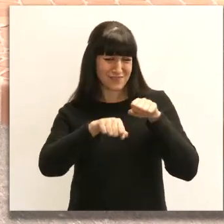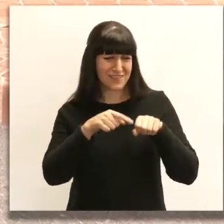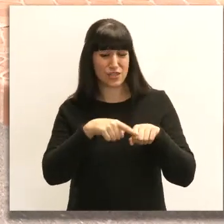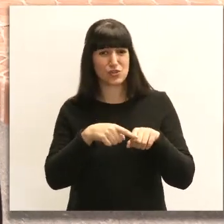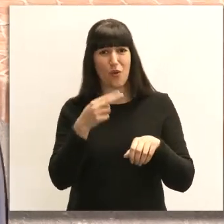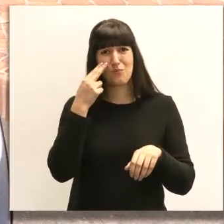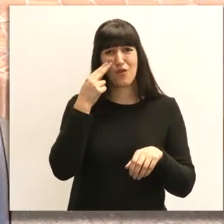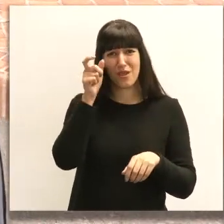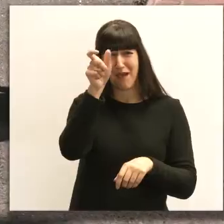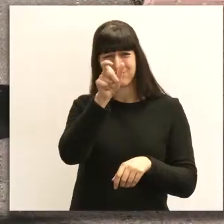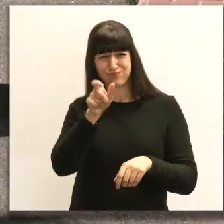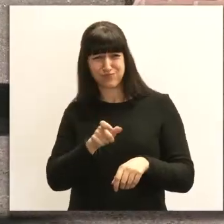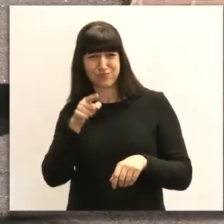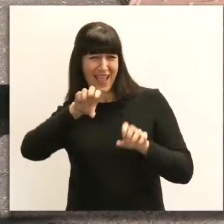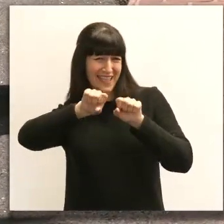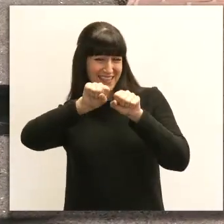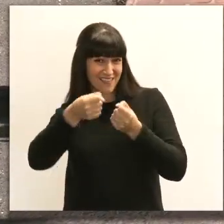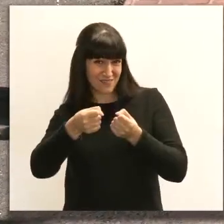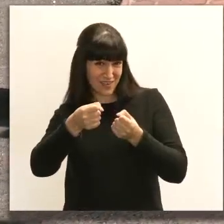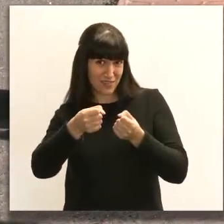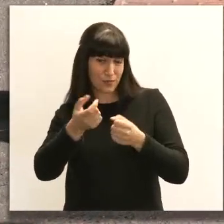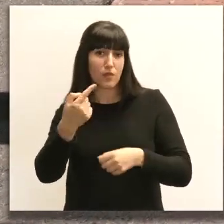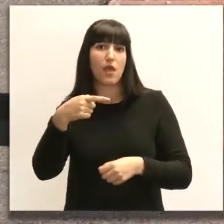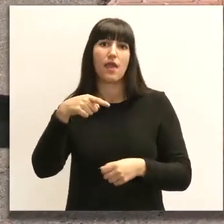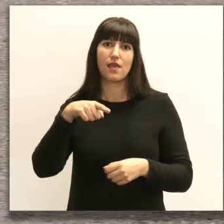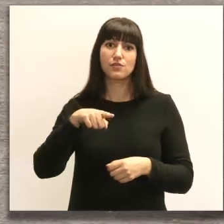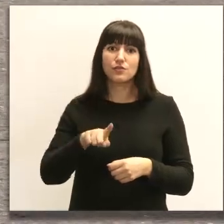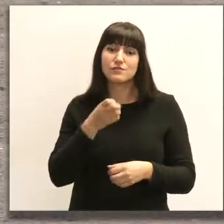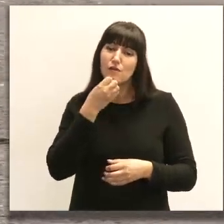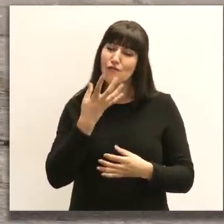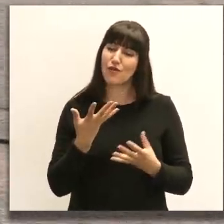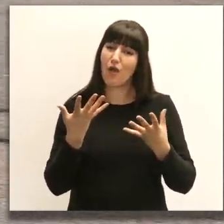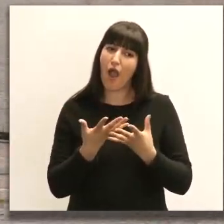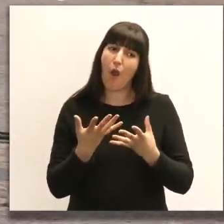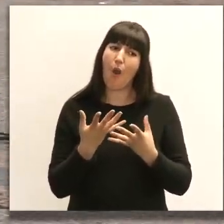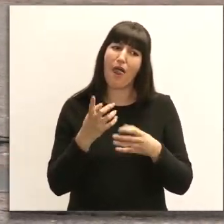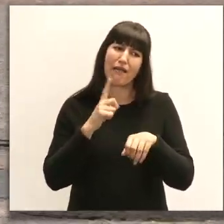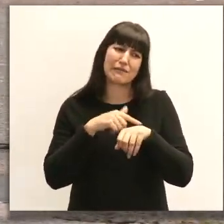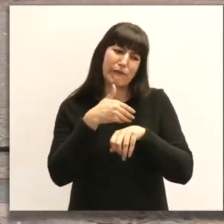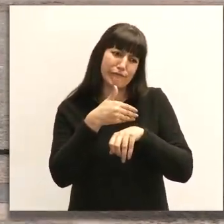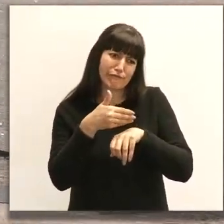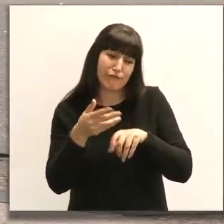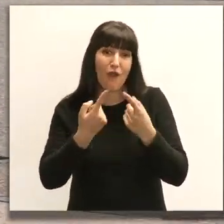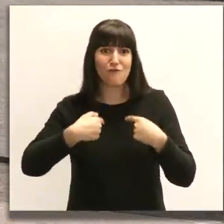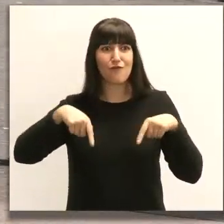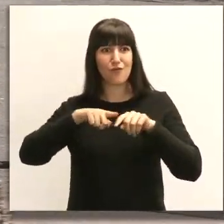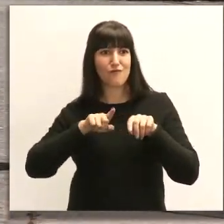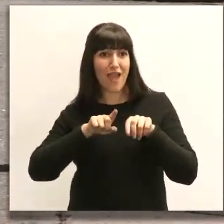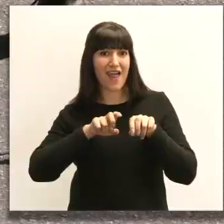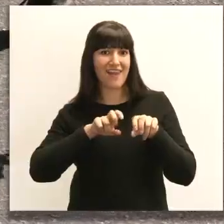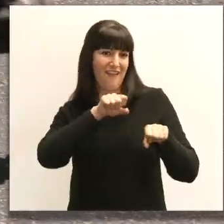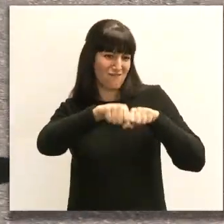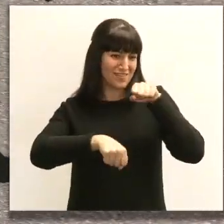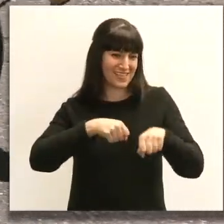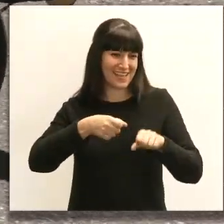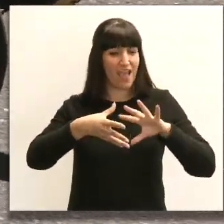bicicleta, que sufrí una lesión de médula ósea y la fractura segunda y tercera vértebra. Y bueno, y después de tanto tiempo poderme subir, así